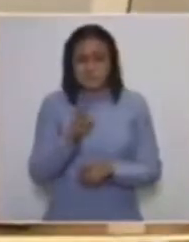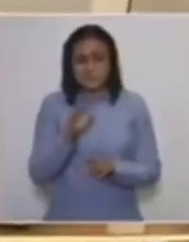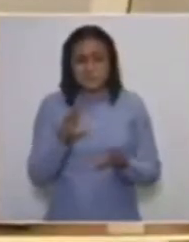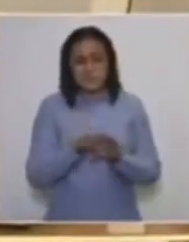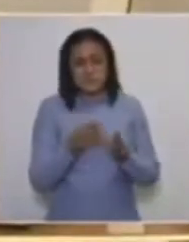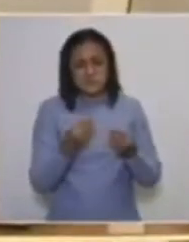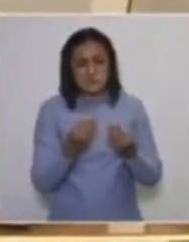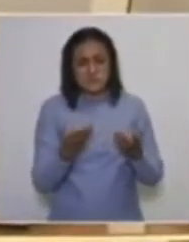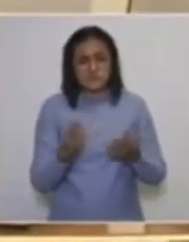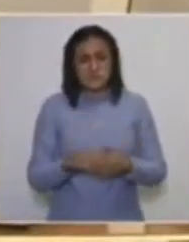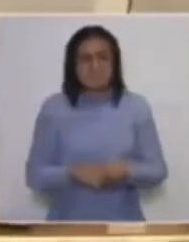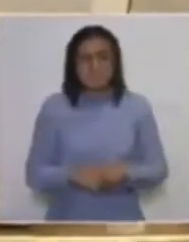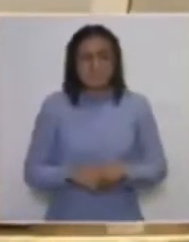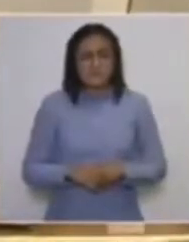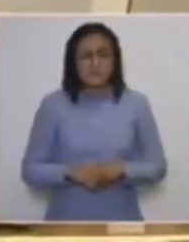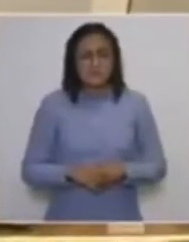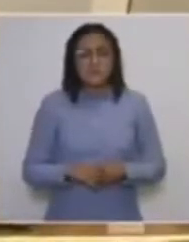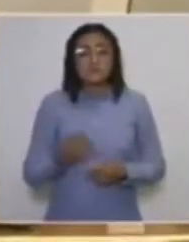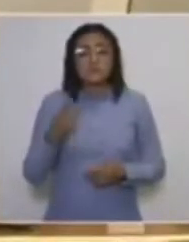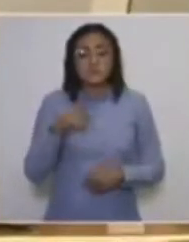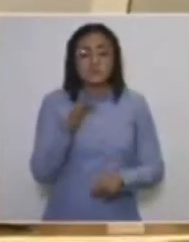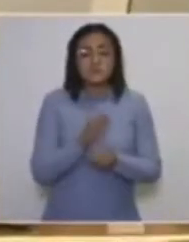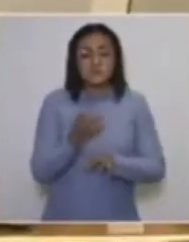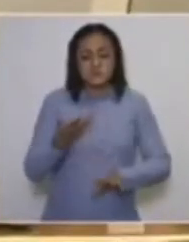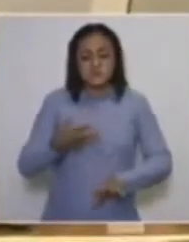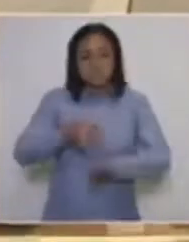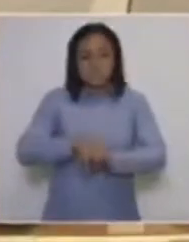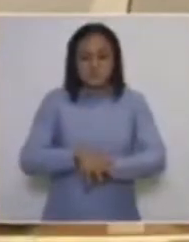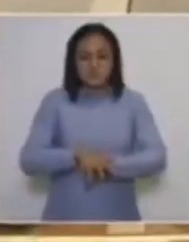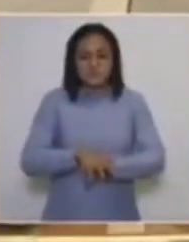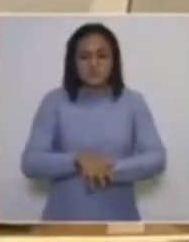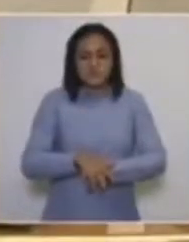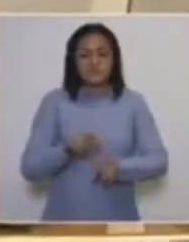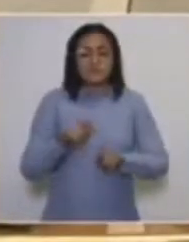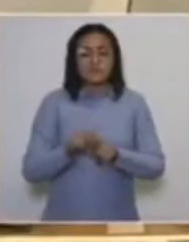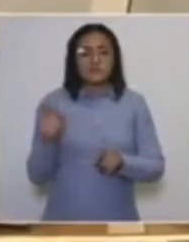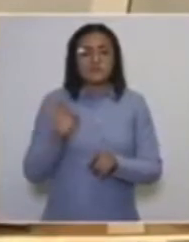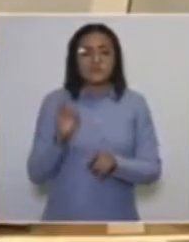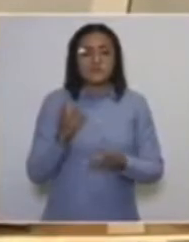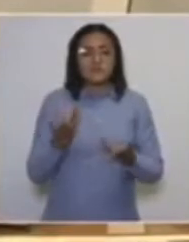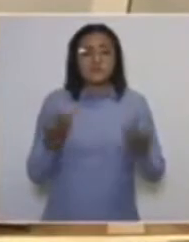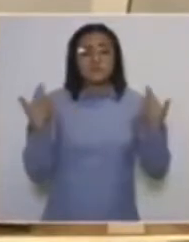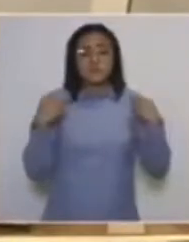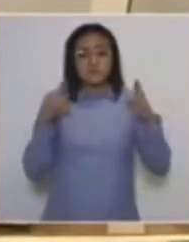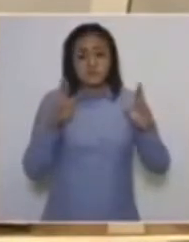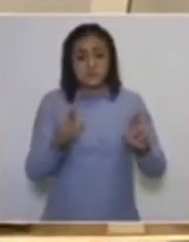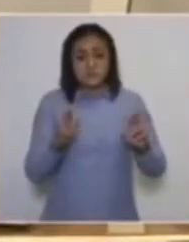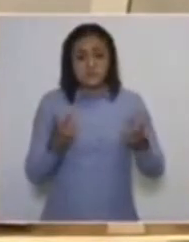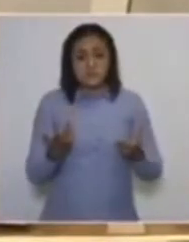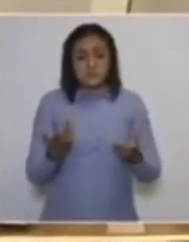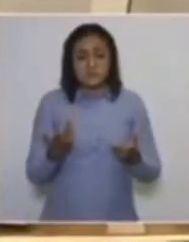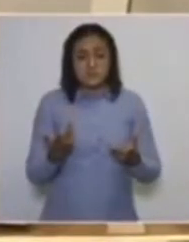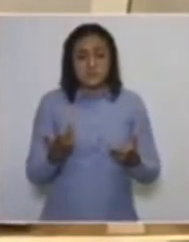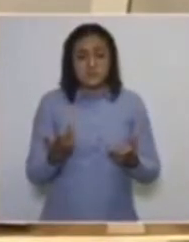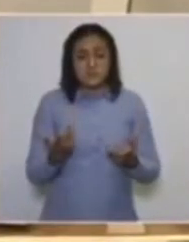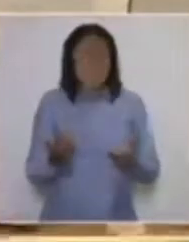396. Pero la integración a través de representación proporcional